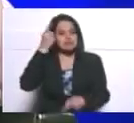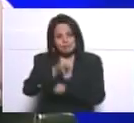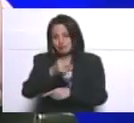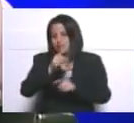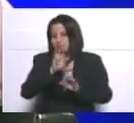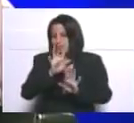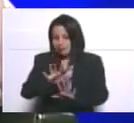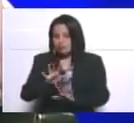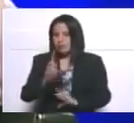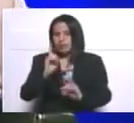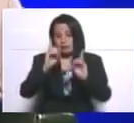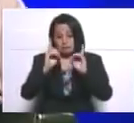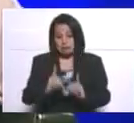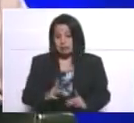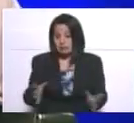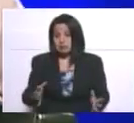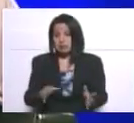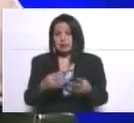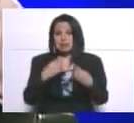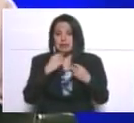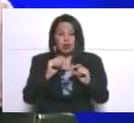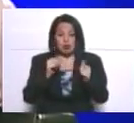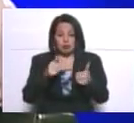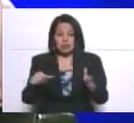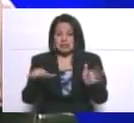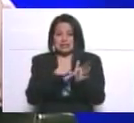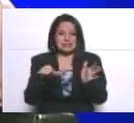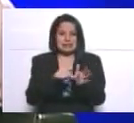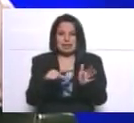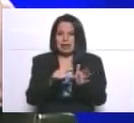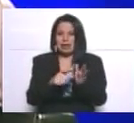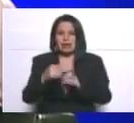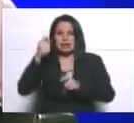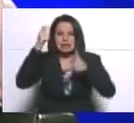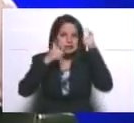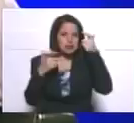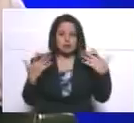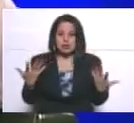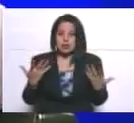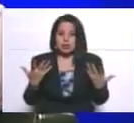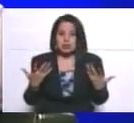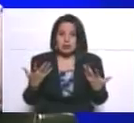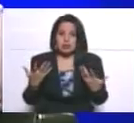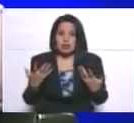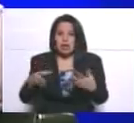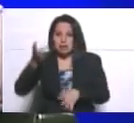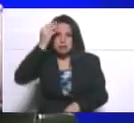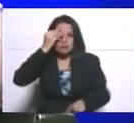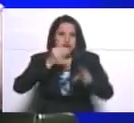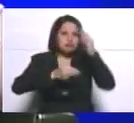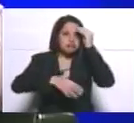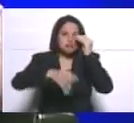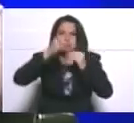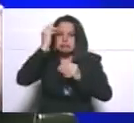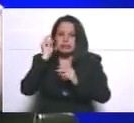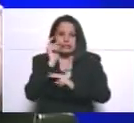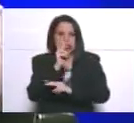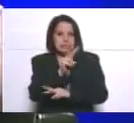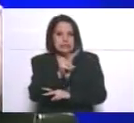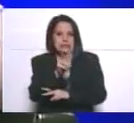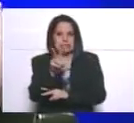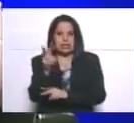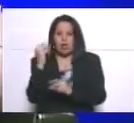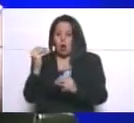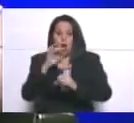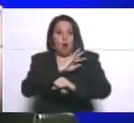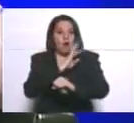estuvo desde el inicio muy cerca del comandante Chávez, aprendiendo de él, viendo su